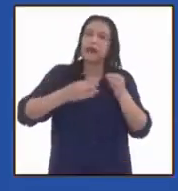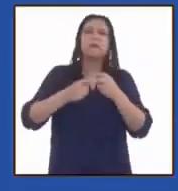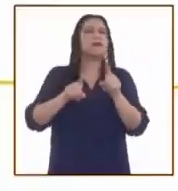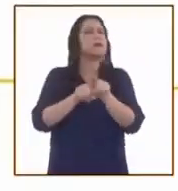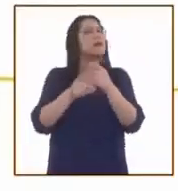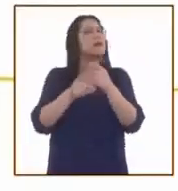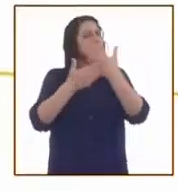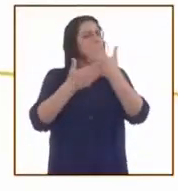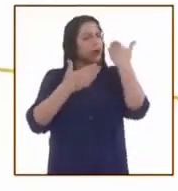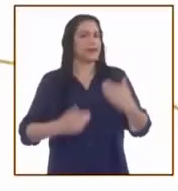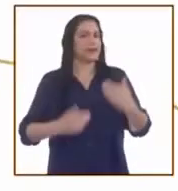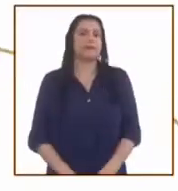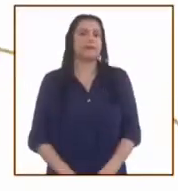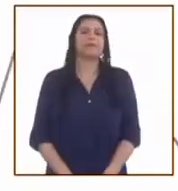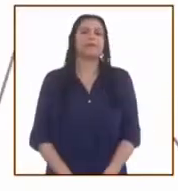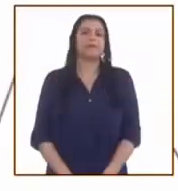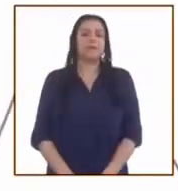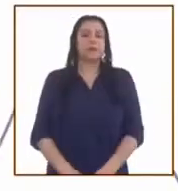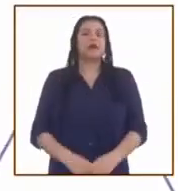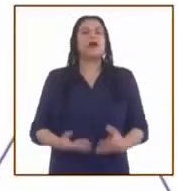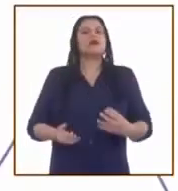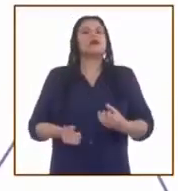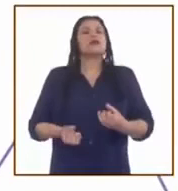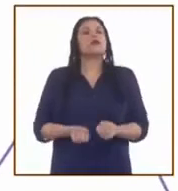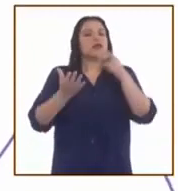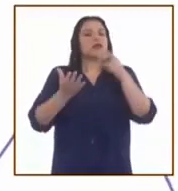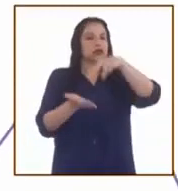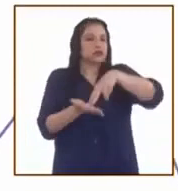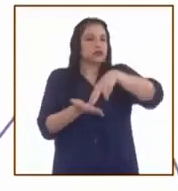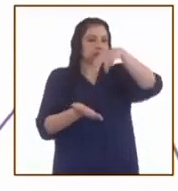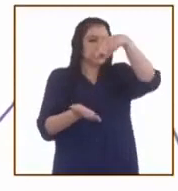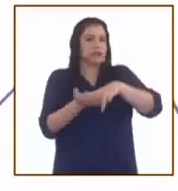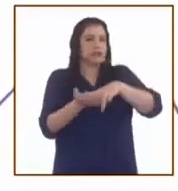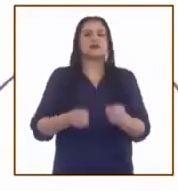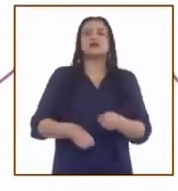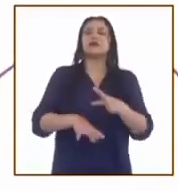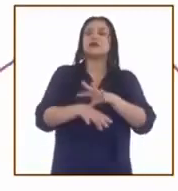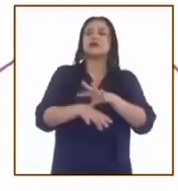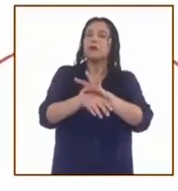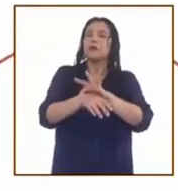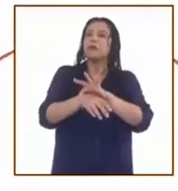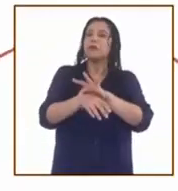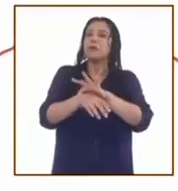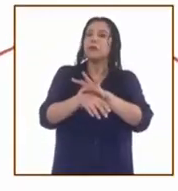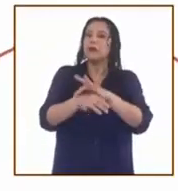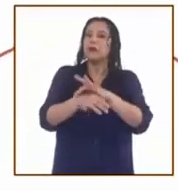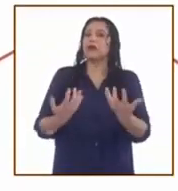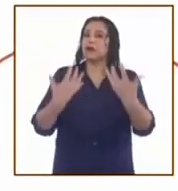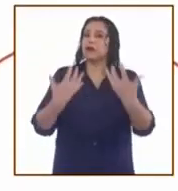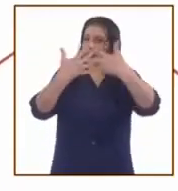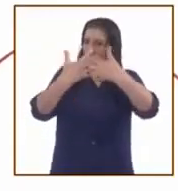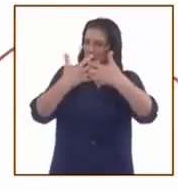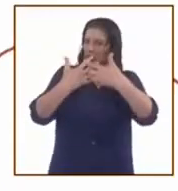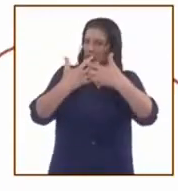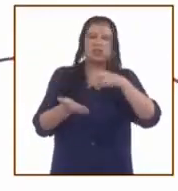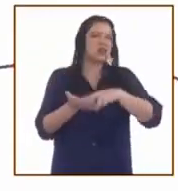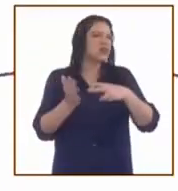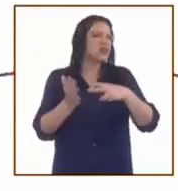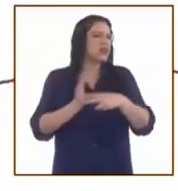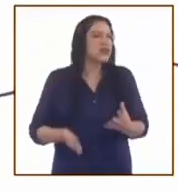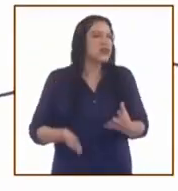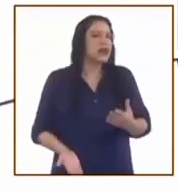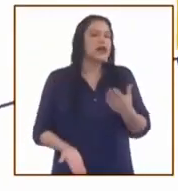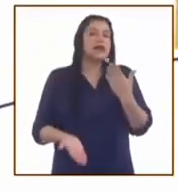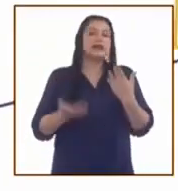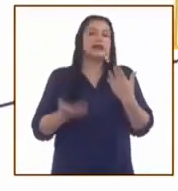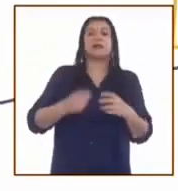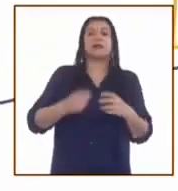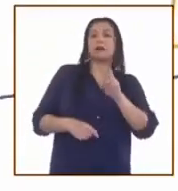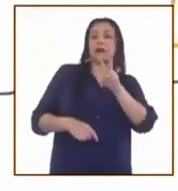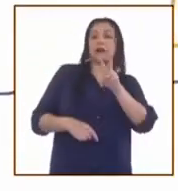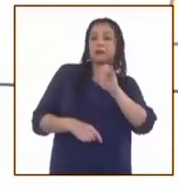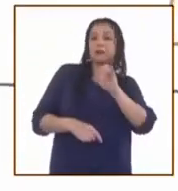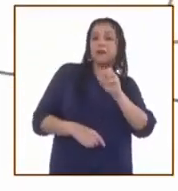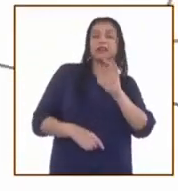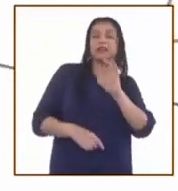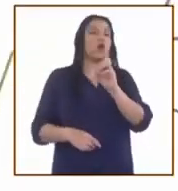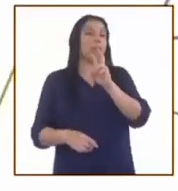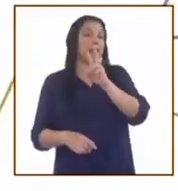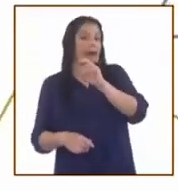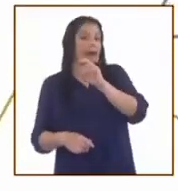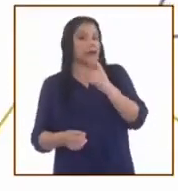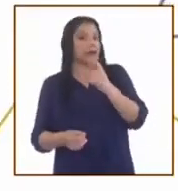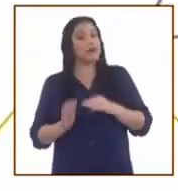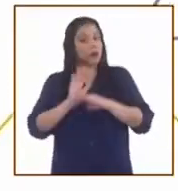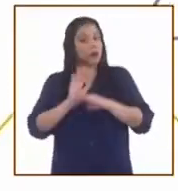anteriormente. La frecuencia de saltos y la frecuencia cardíaca tienen una relación directa. Esto quiere decir que si una variable aumenta, la otra